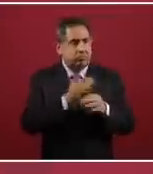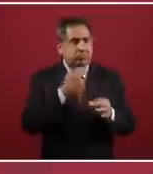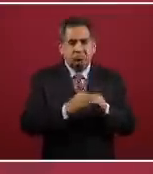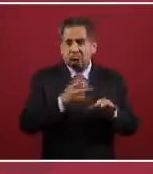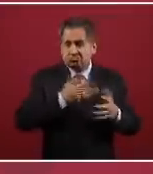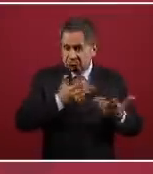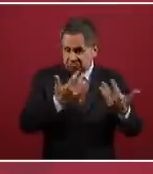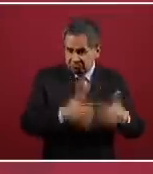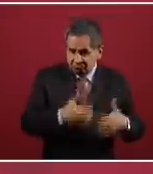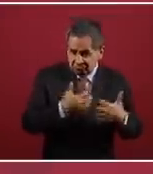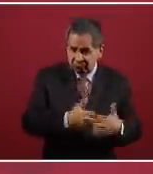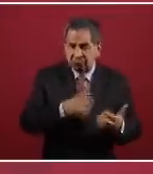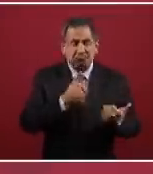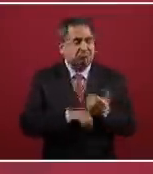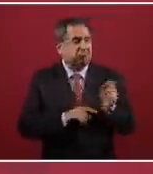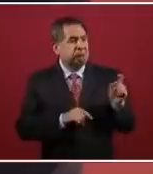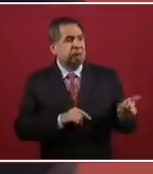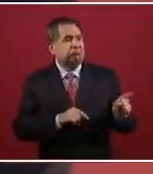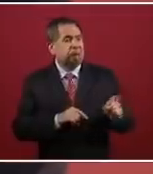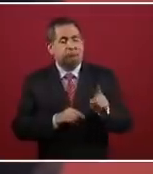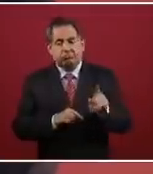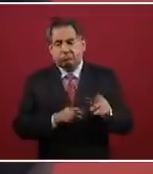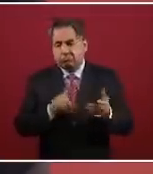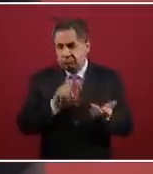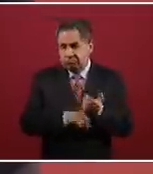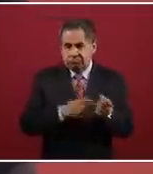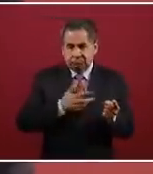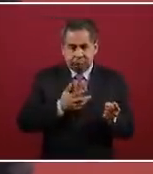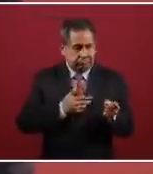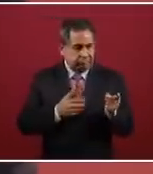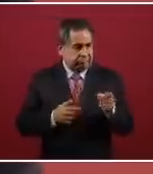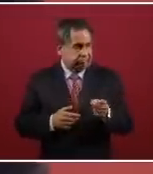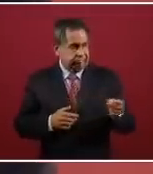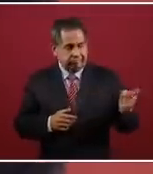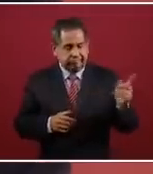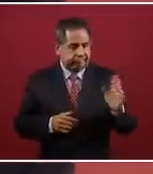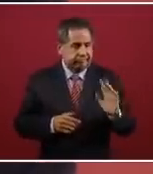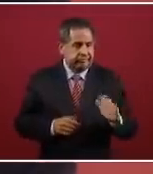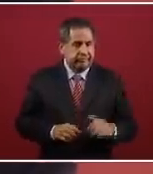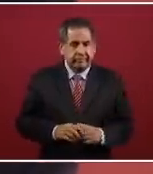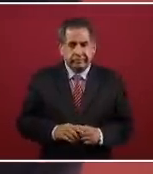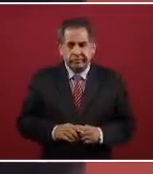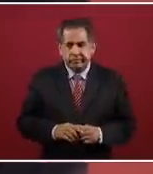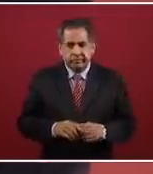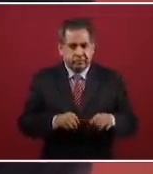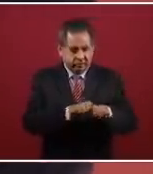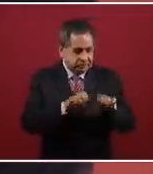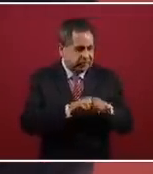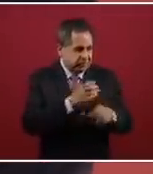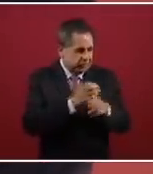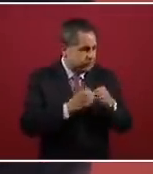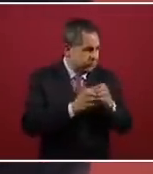fábricas, ¿sí?, tienen equipos,